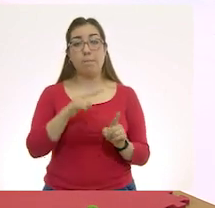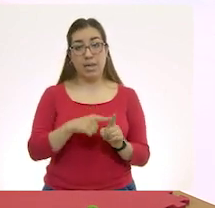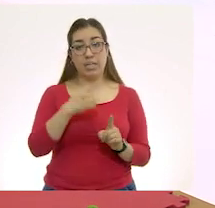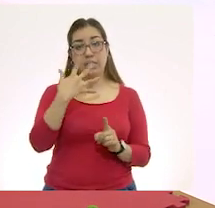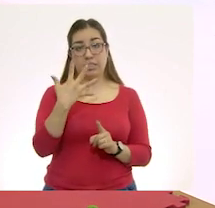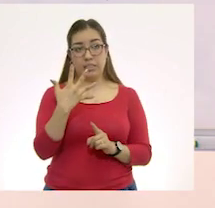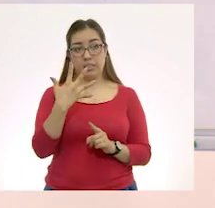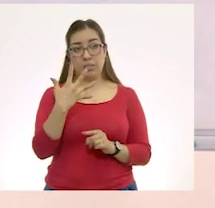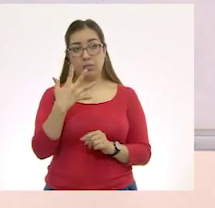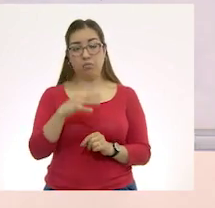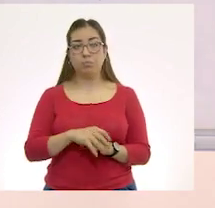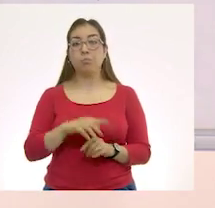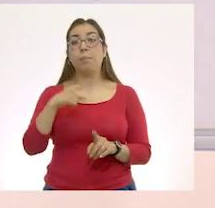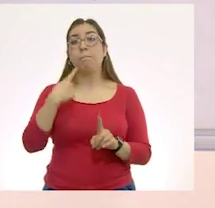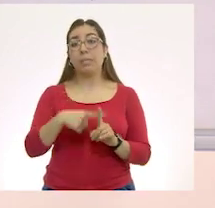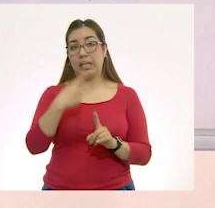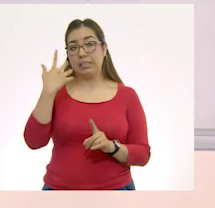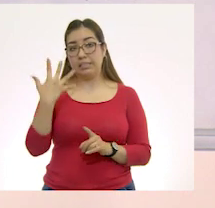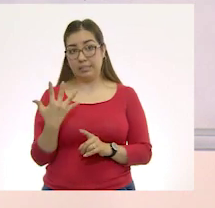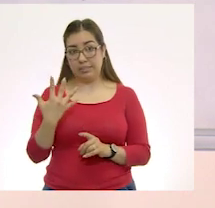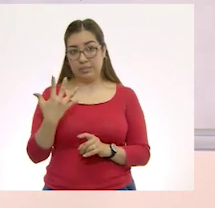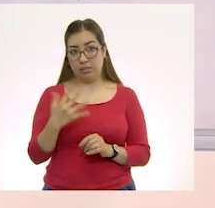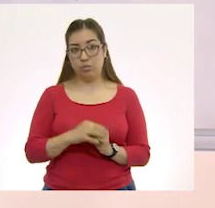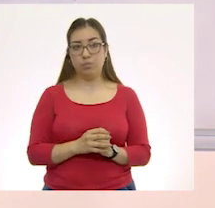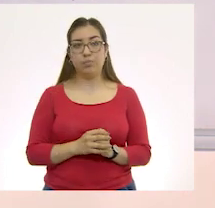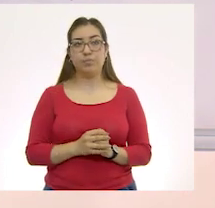a los cuatro más 55